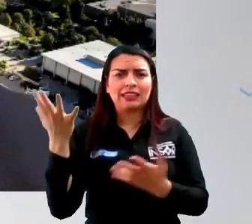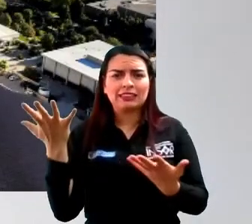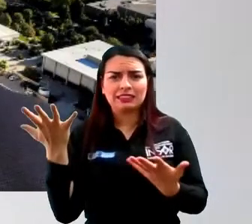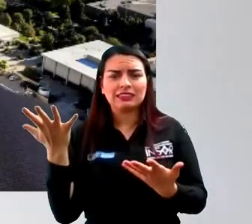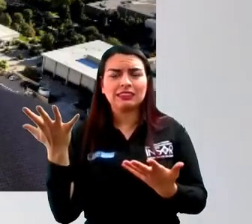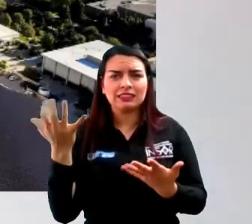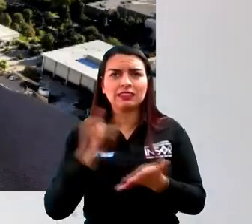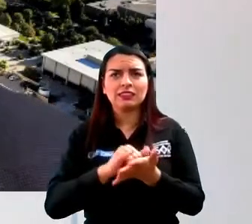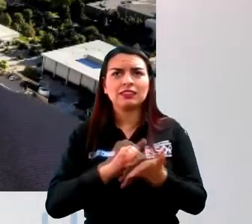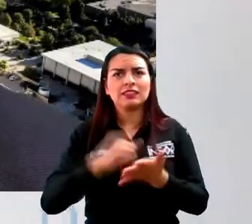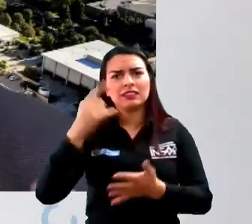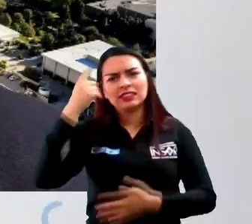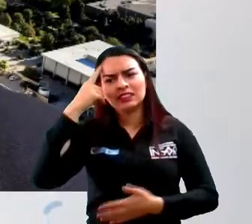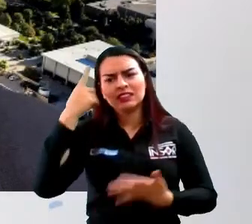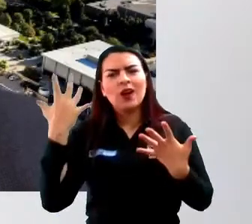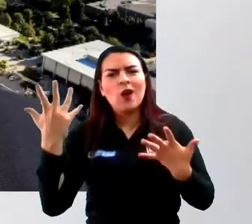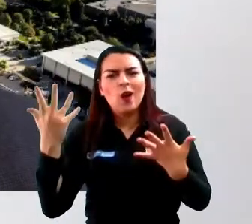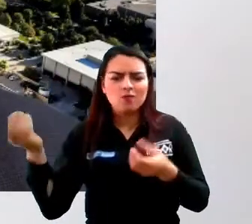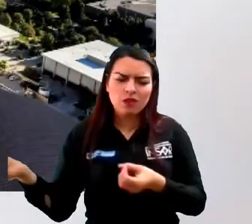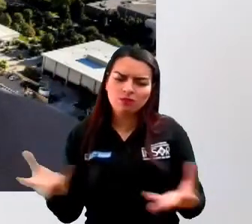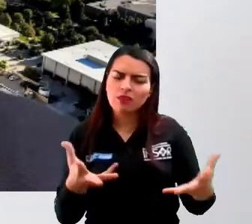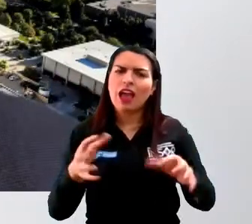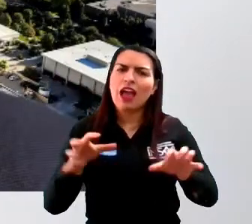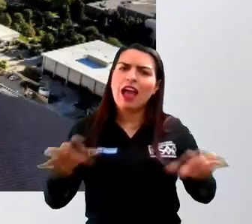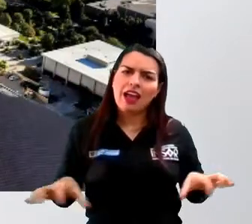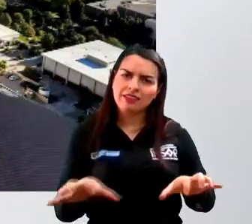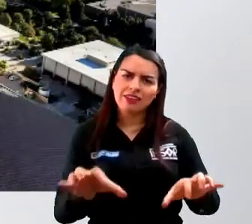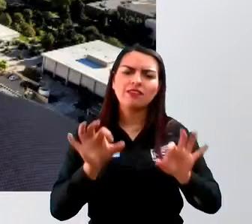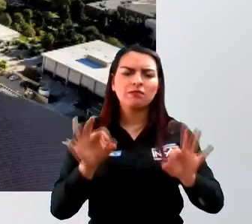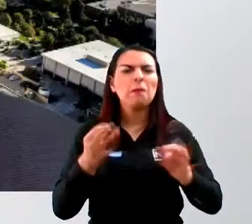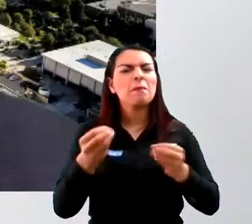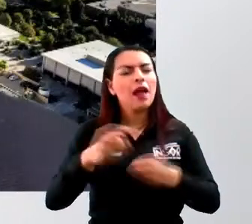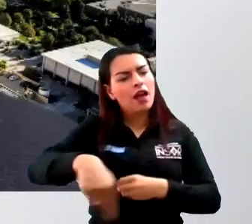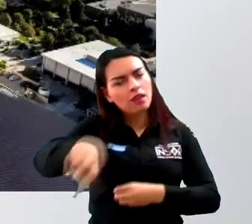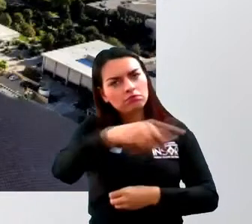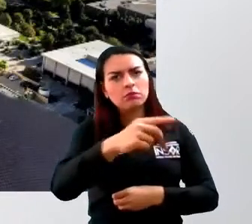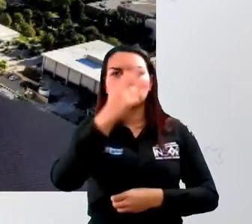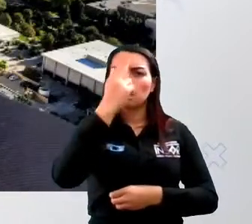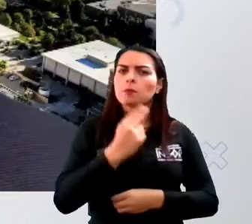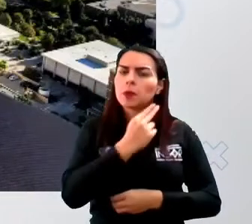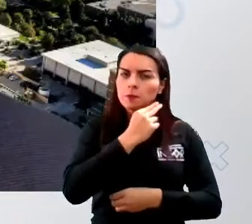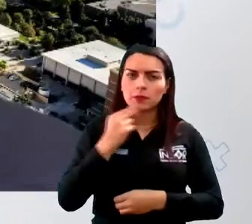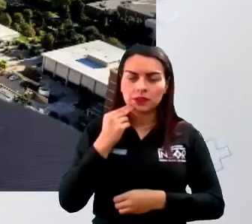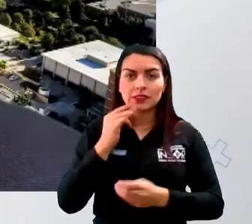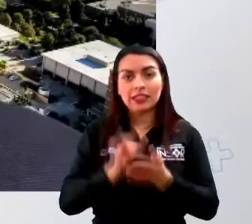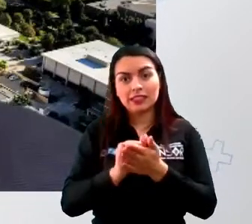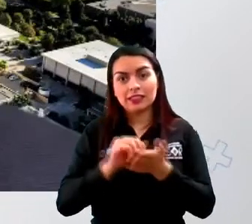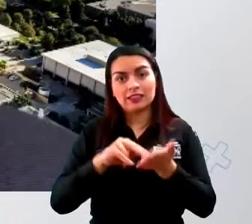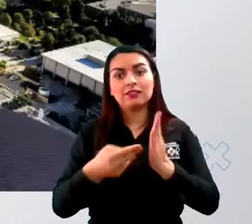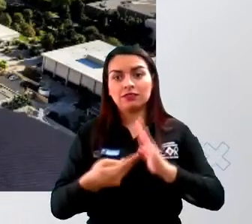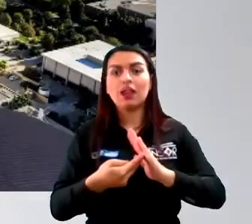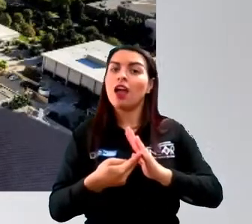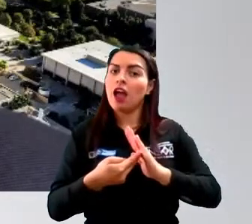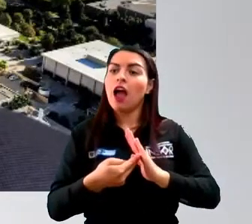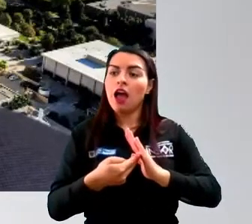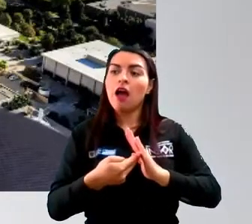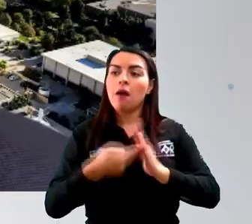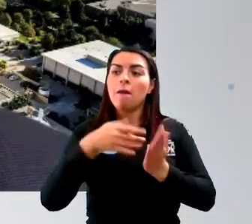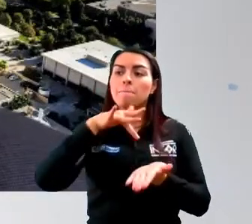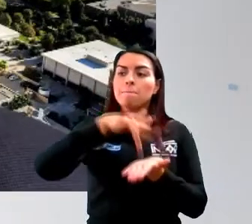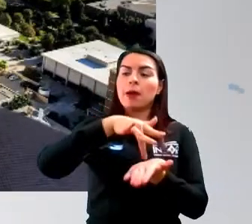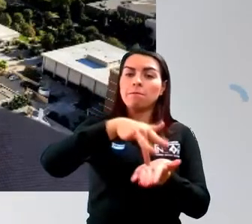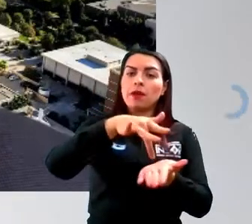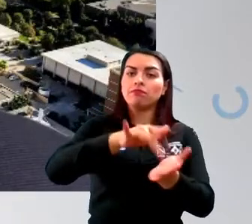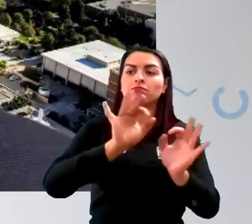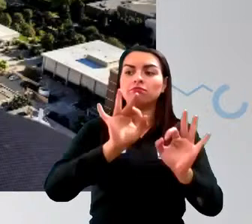Él ha creado estas actividades para hacer que las personas se comprometan y eso es una forma de crear presencia. Muy buen trabajo, Álvaro. Vamos a